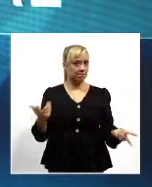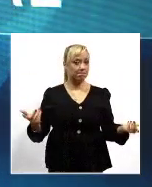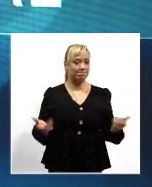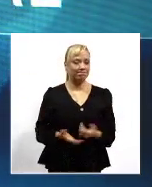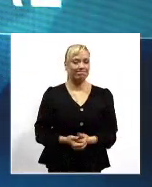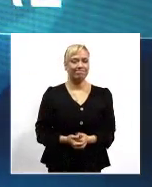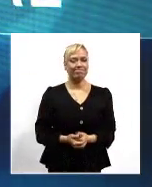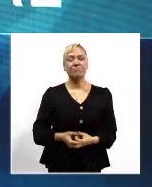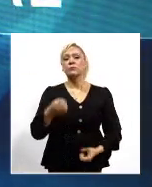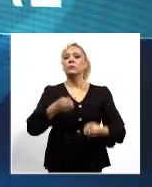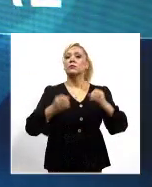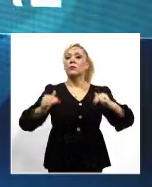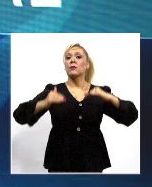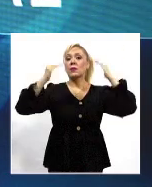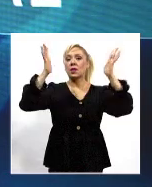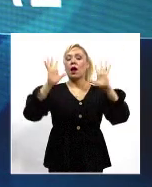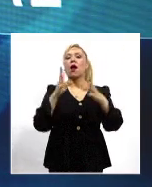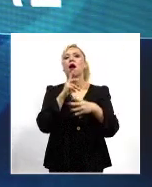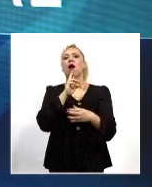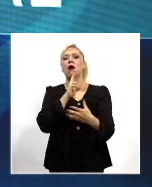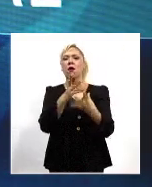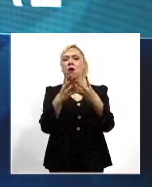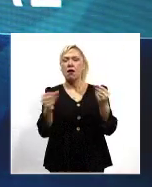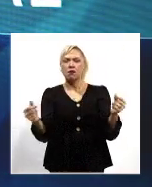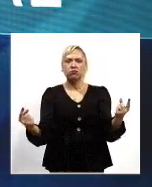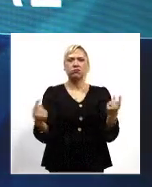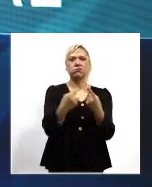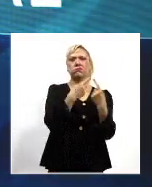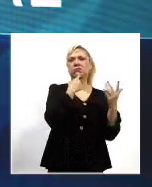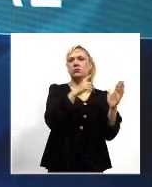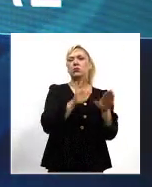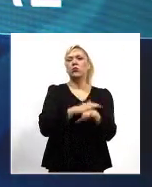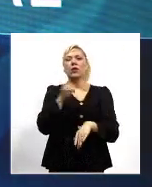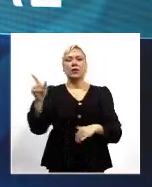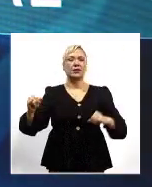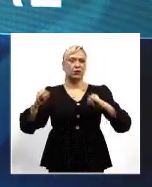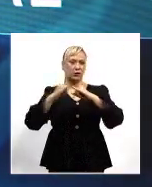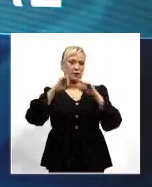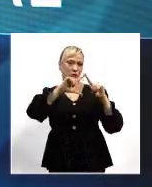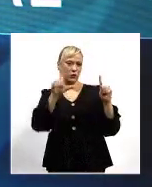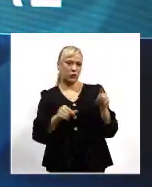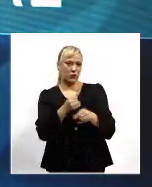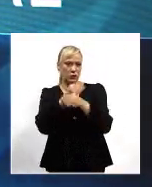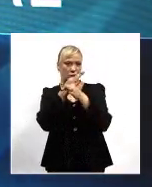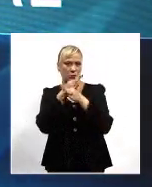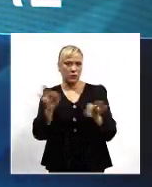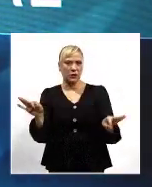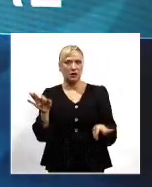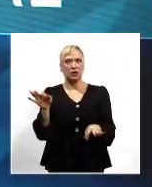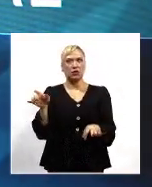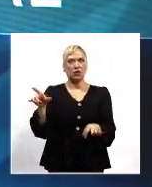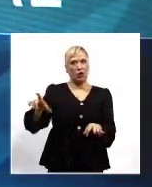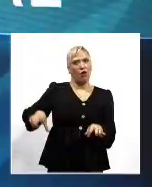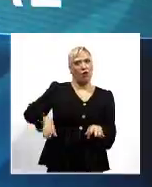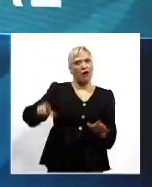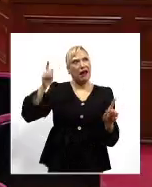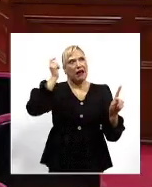Y el Pleno de la Corte resolvió una controversia en la que el INAI alegaba que un acuerdo presidencial invadía sus